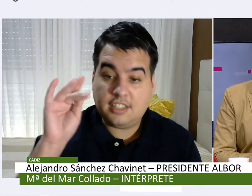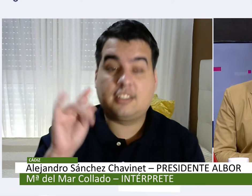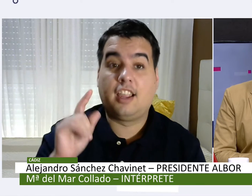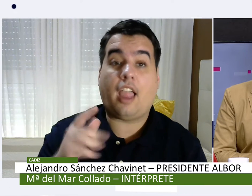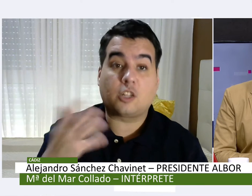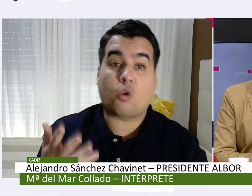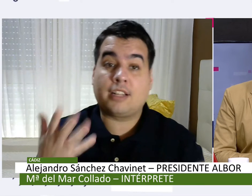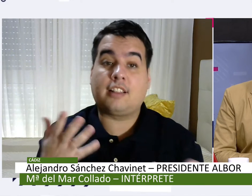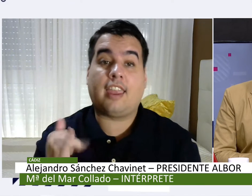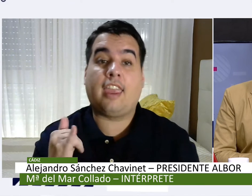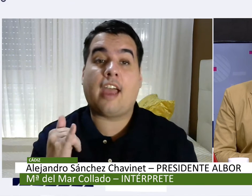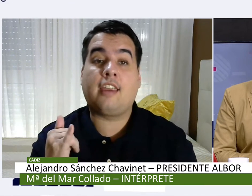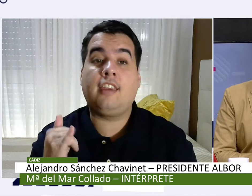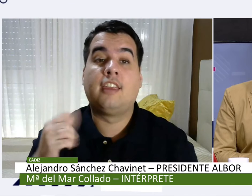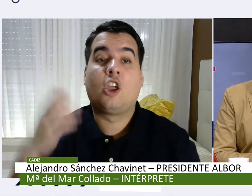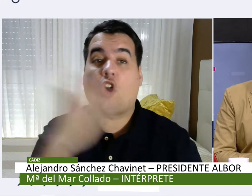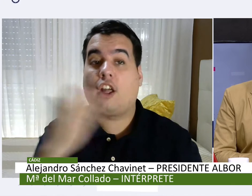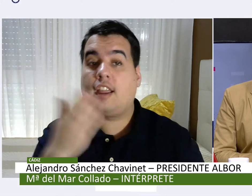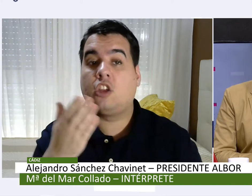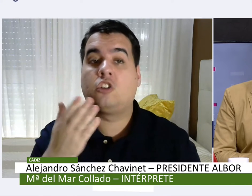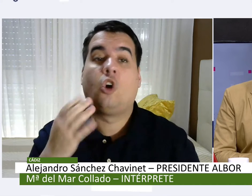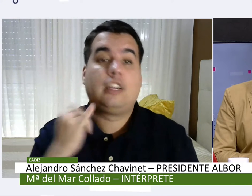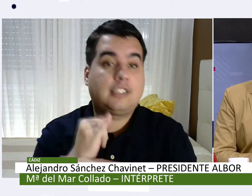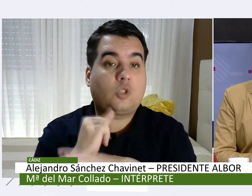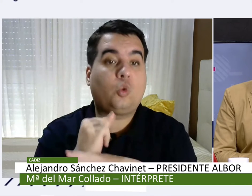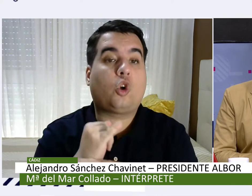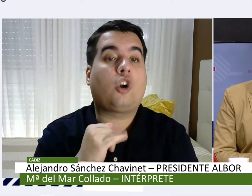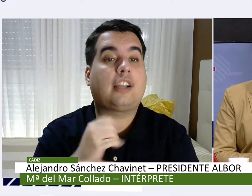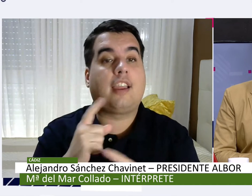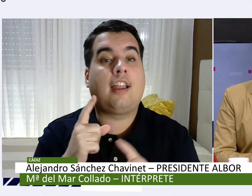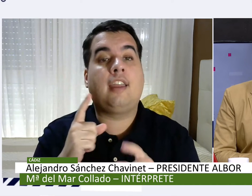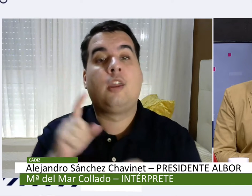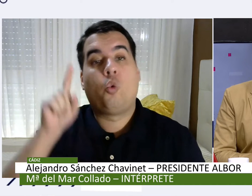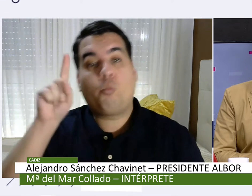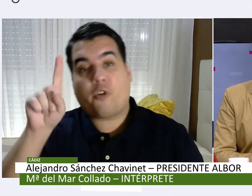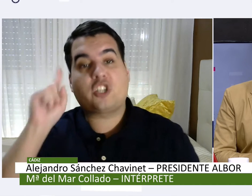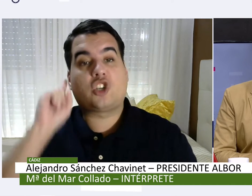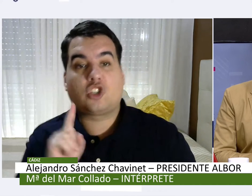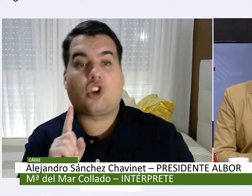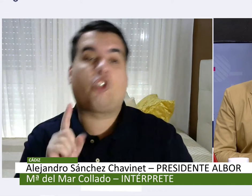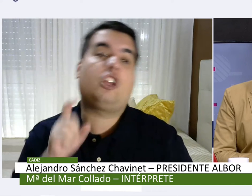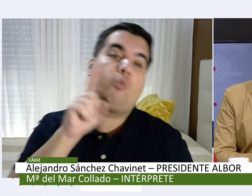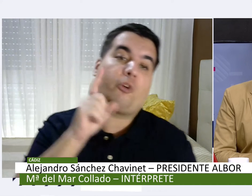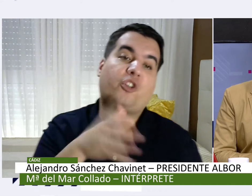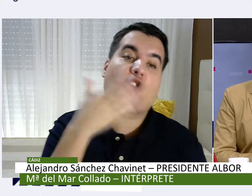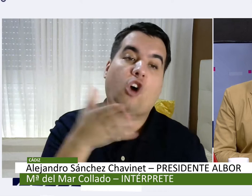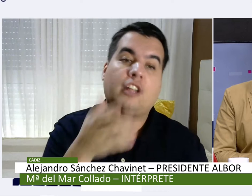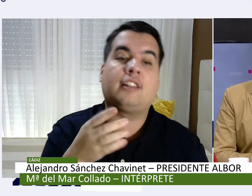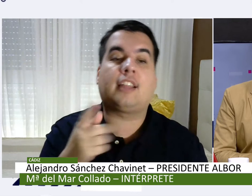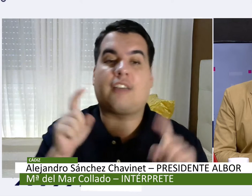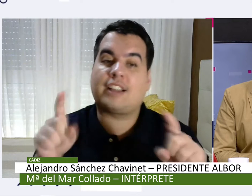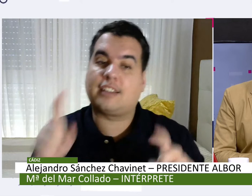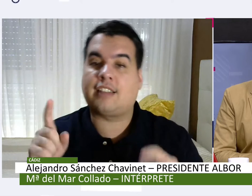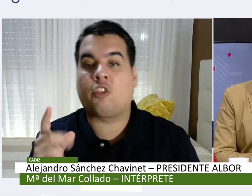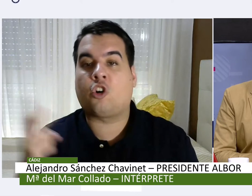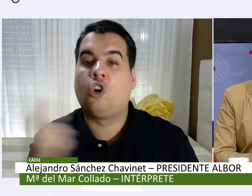Sí, sí, actualmente hay colegios, institutos que tienen un profesor sordo y un profesor